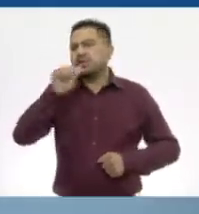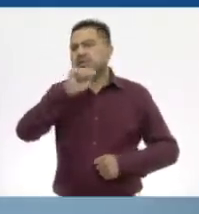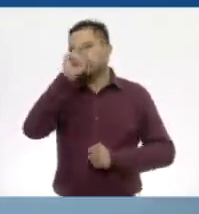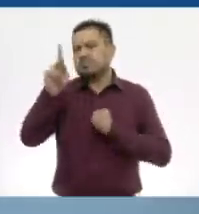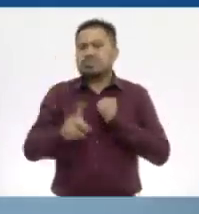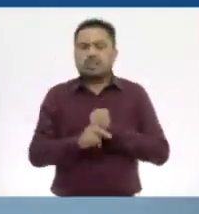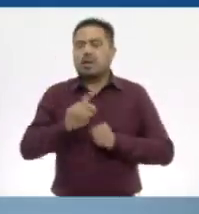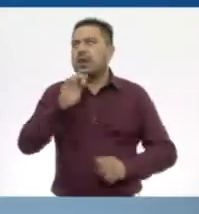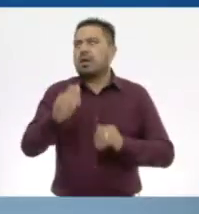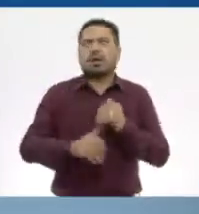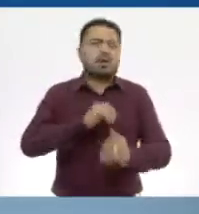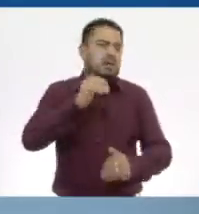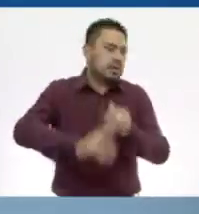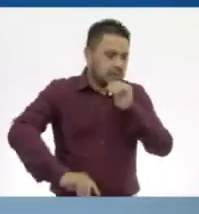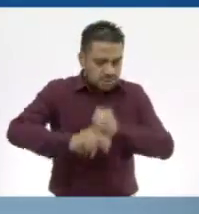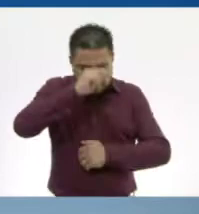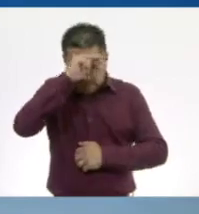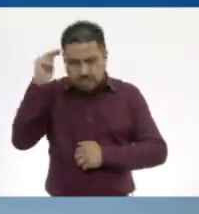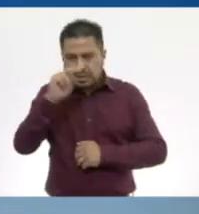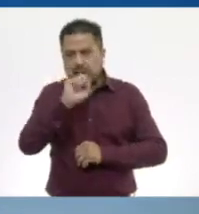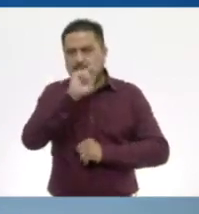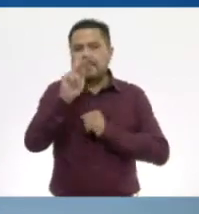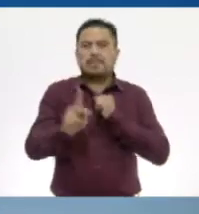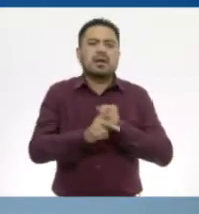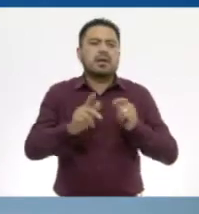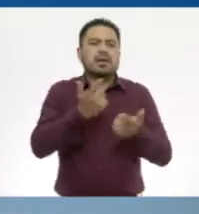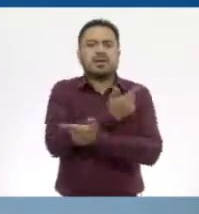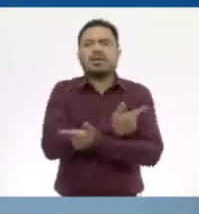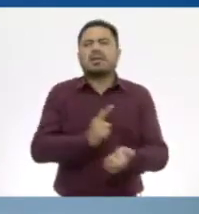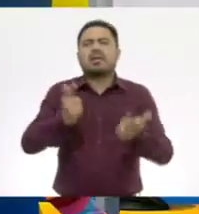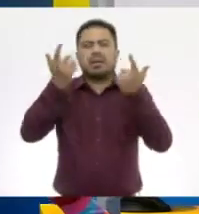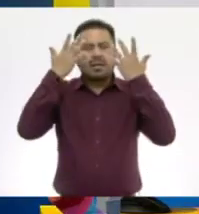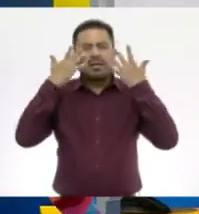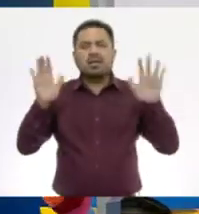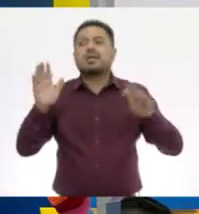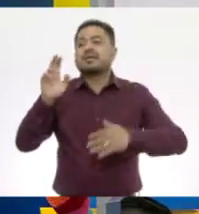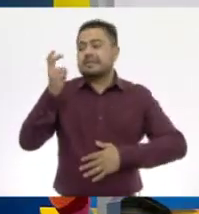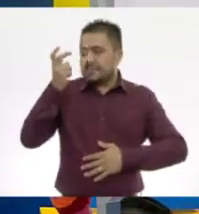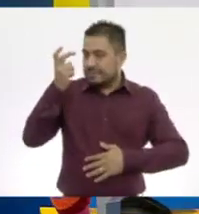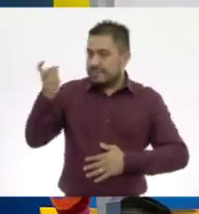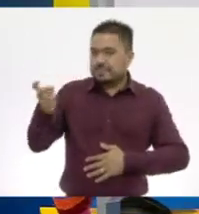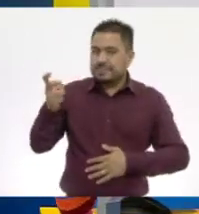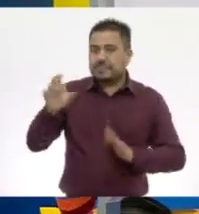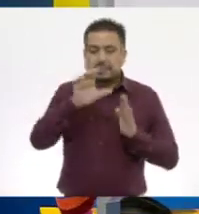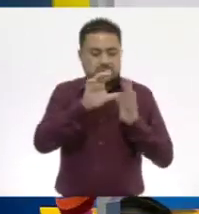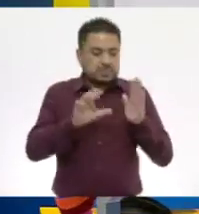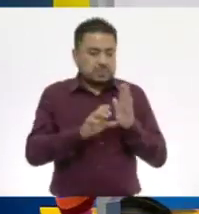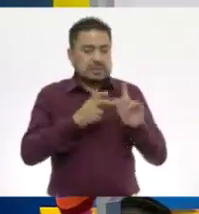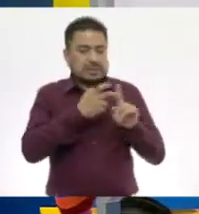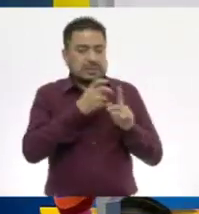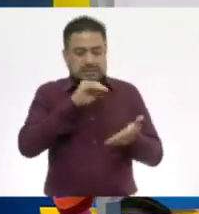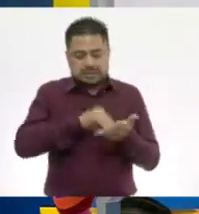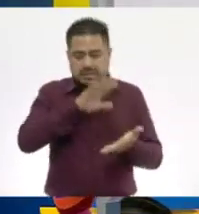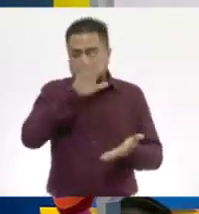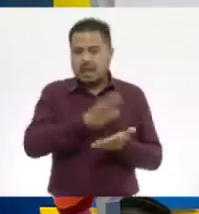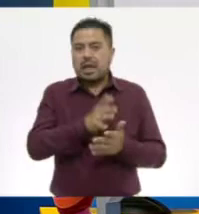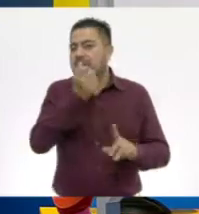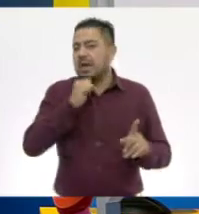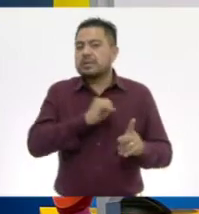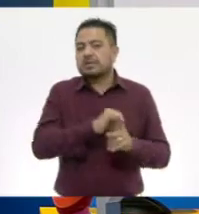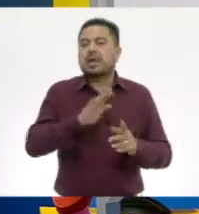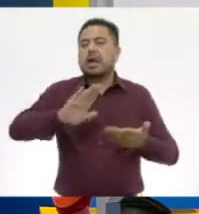Sí, por fin México era una nación libre. Exacto. En esta Constitución quedó establecido, y eso